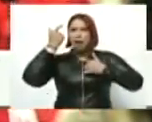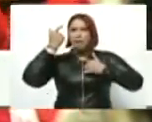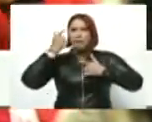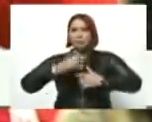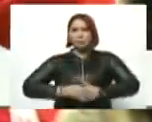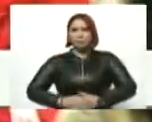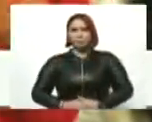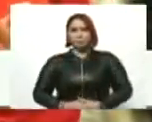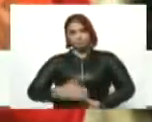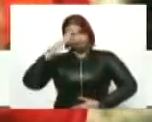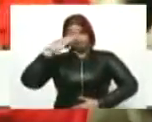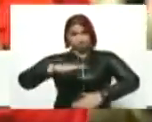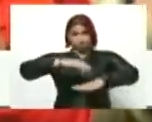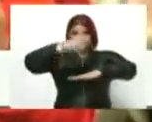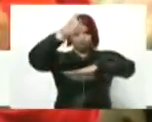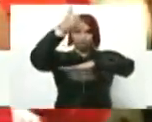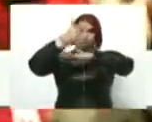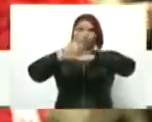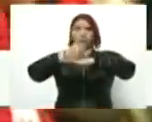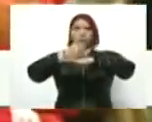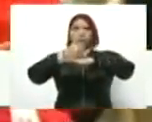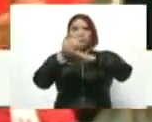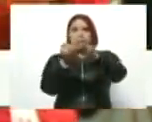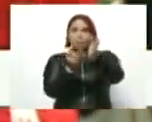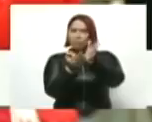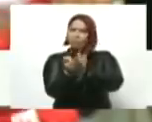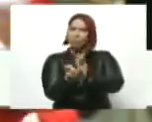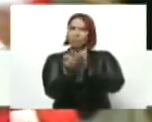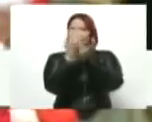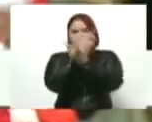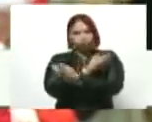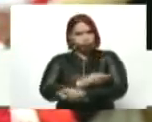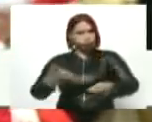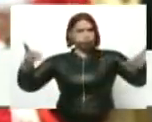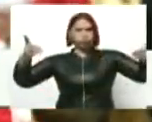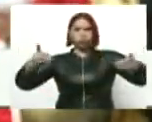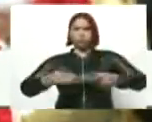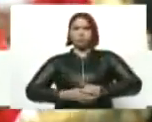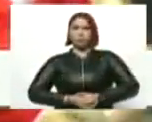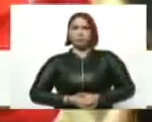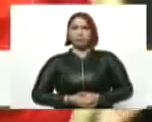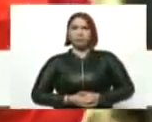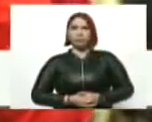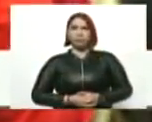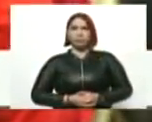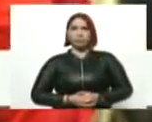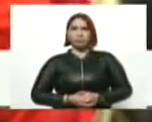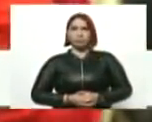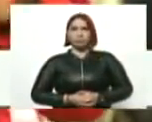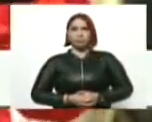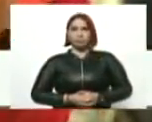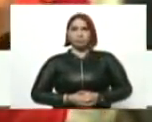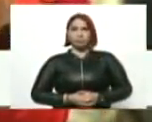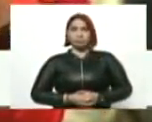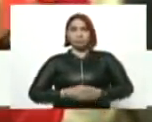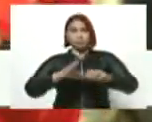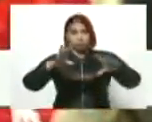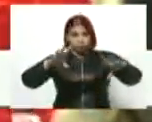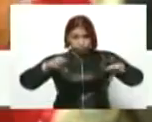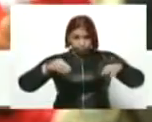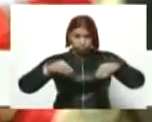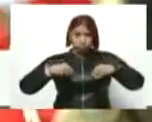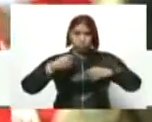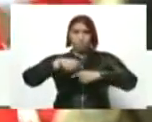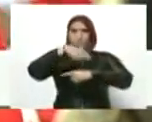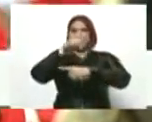capitán de la lealtad, capitán de la dignidad, quien asume la